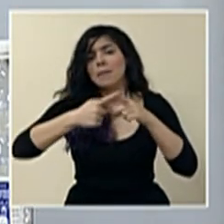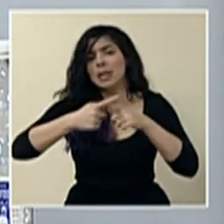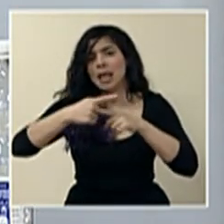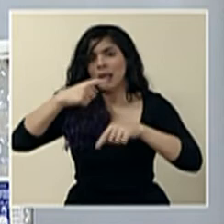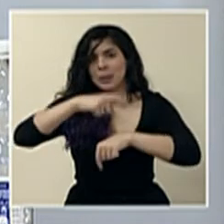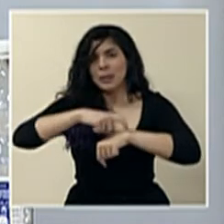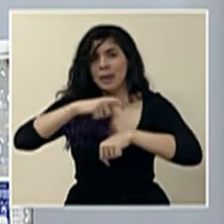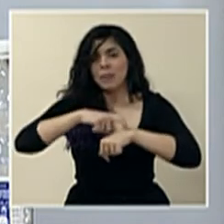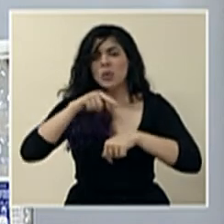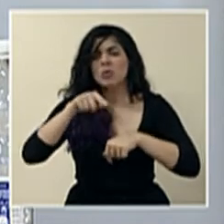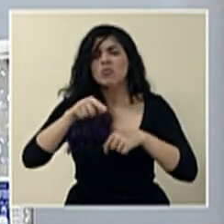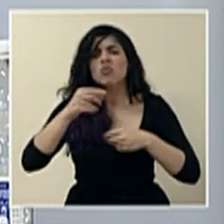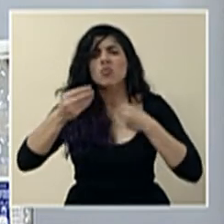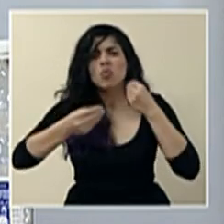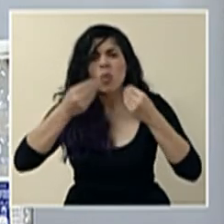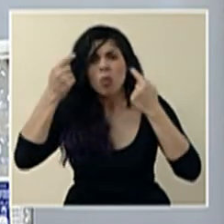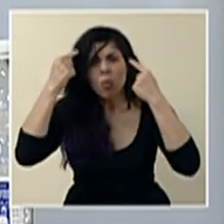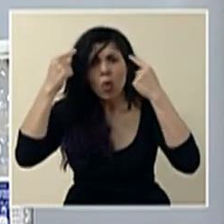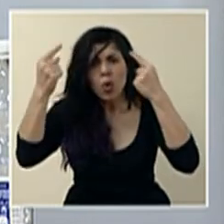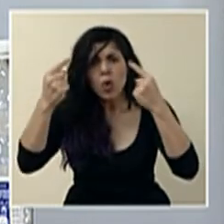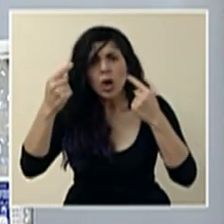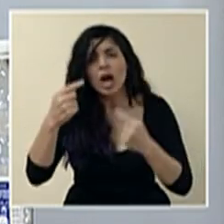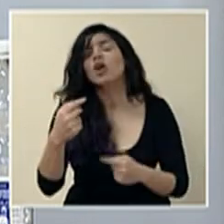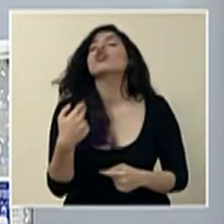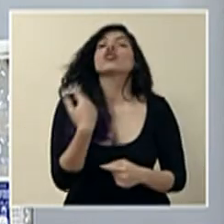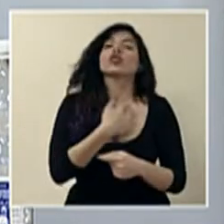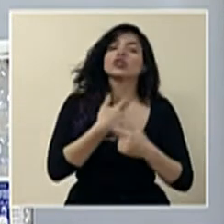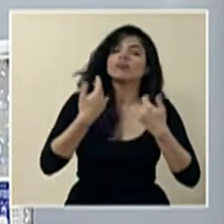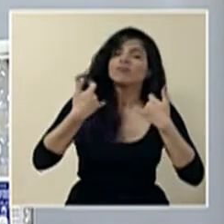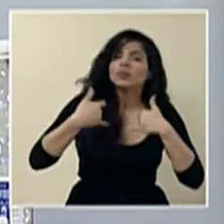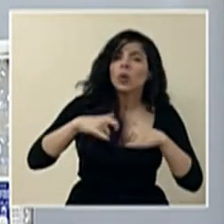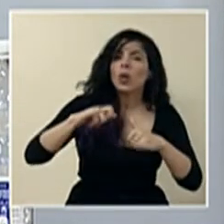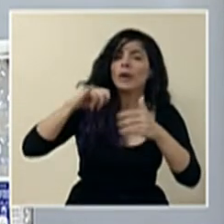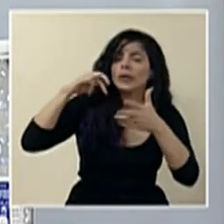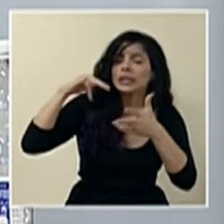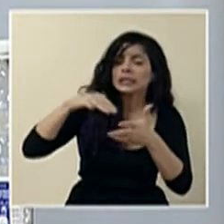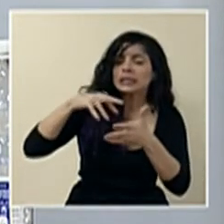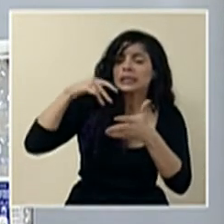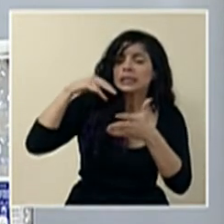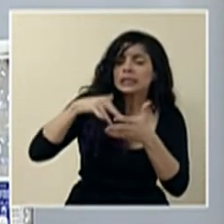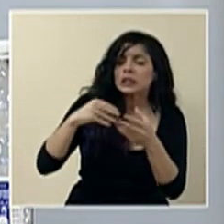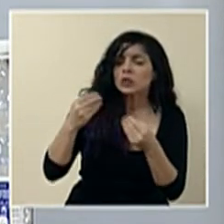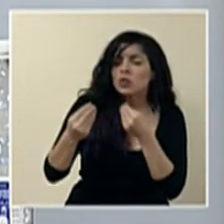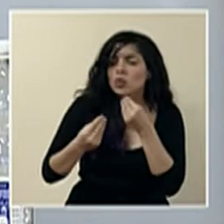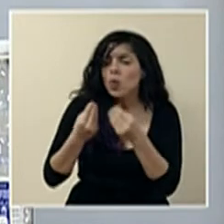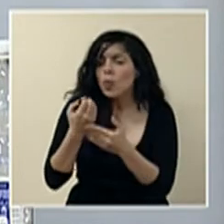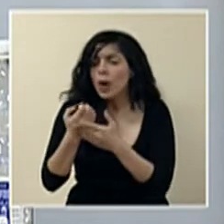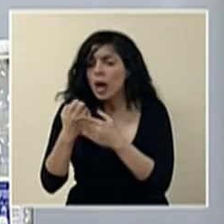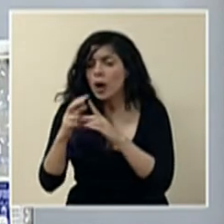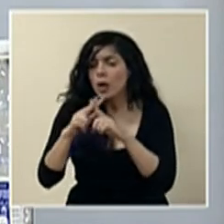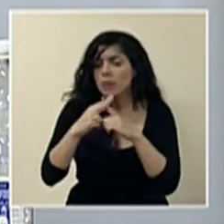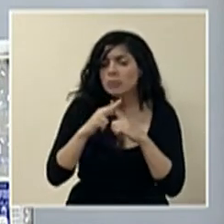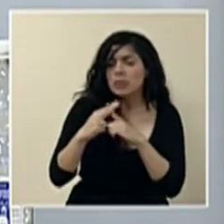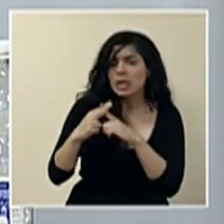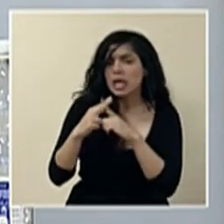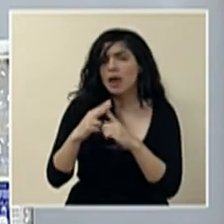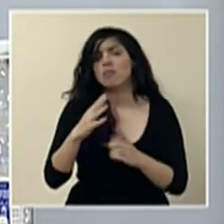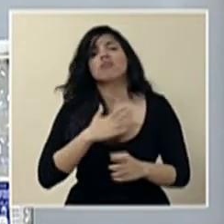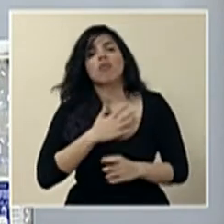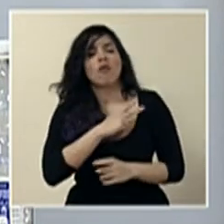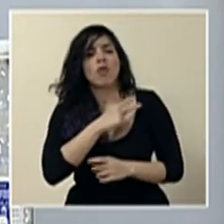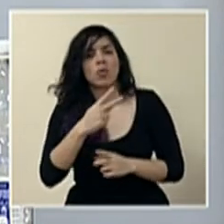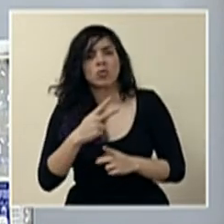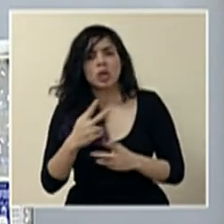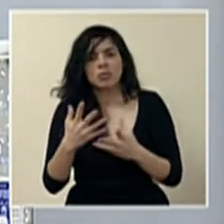para eso nosotros estamos todavía estudiando el ajuste económico que vamos a hacer